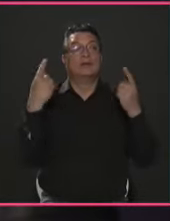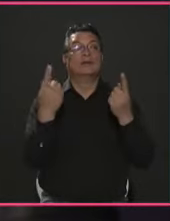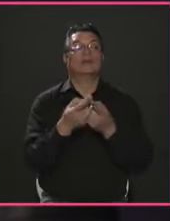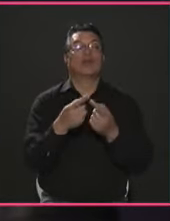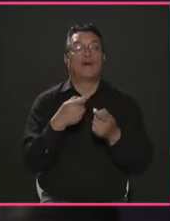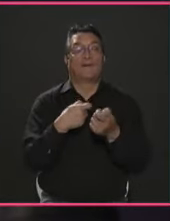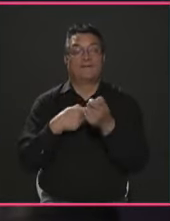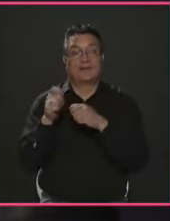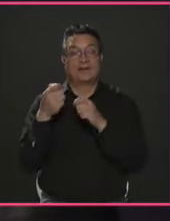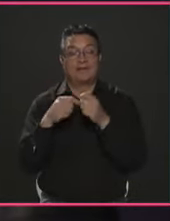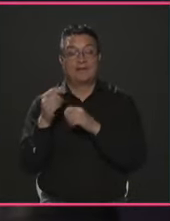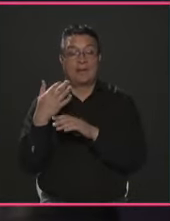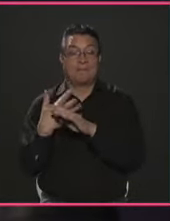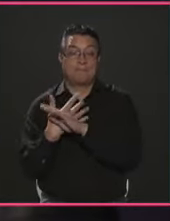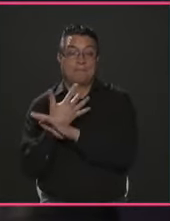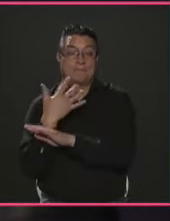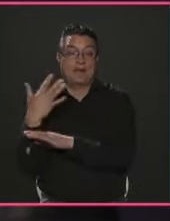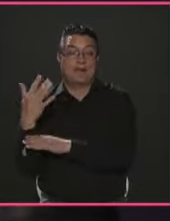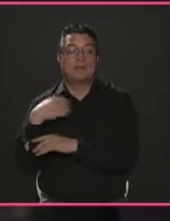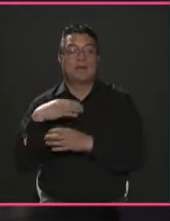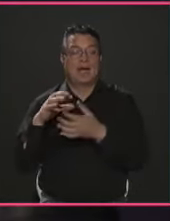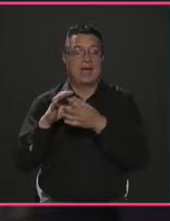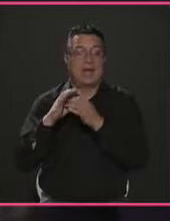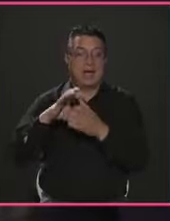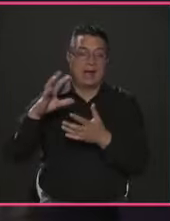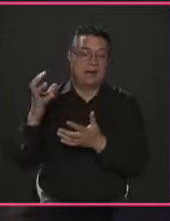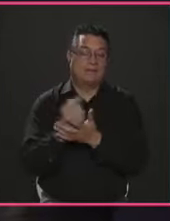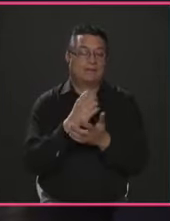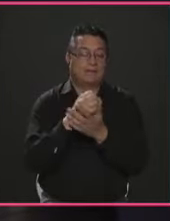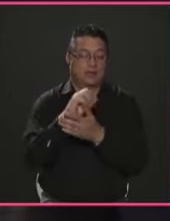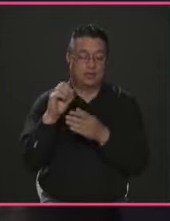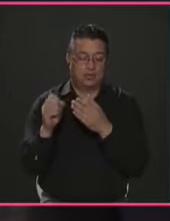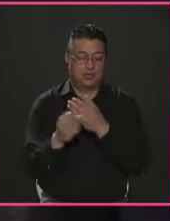los de las plantas para ganar nuevo